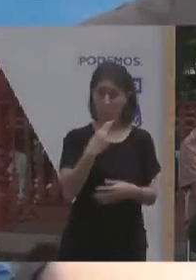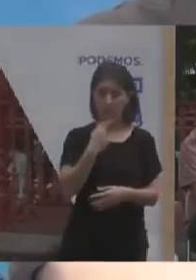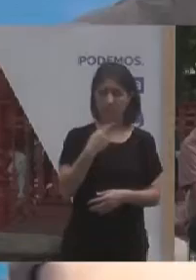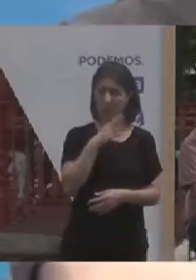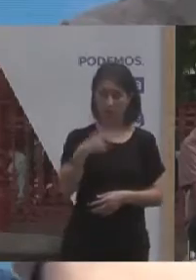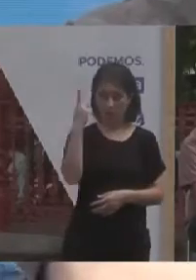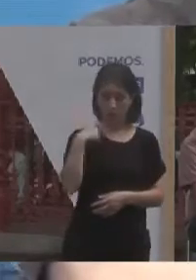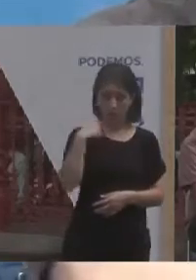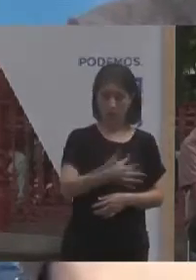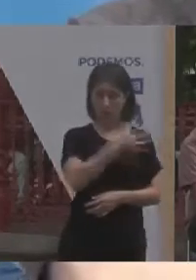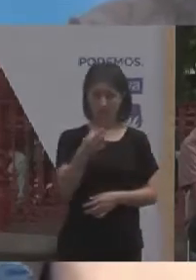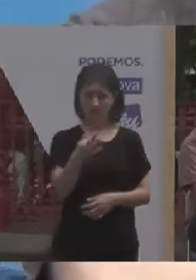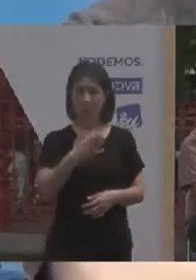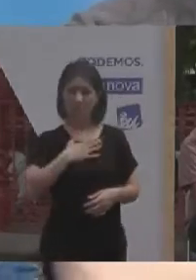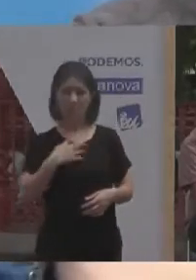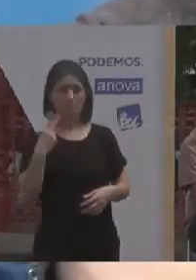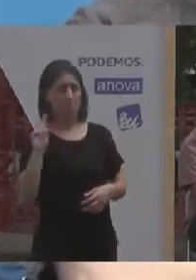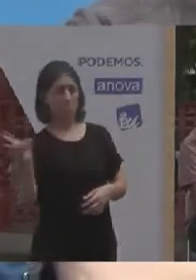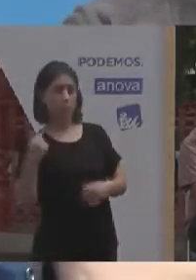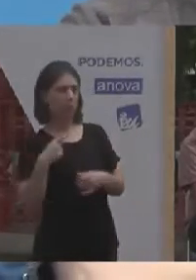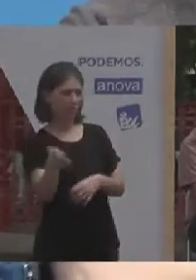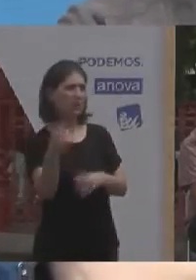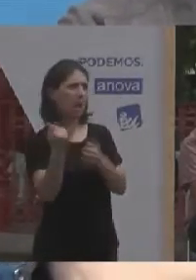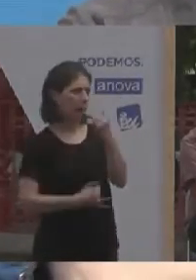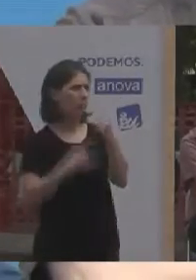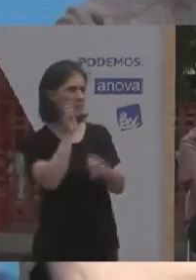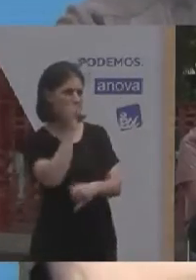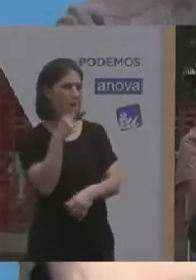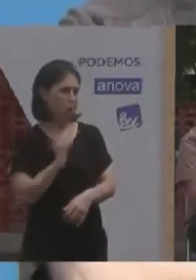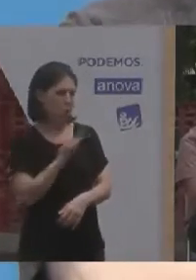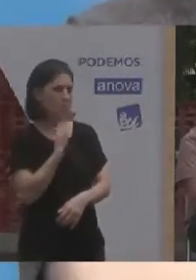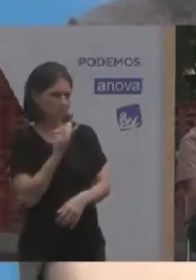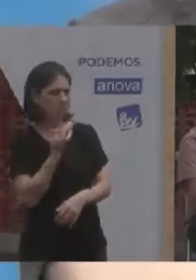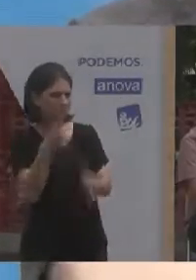banco venezolano. A eses venezolanos aos que sirve o señor Feijóo.